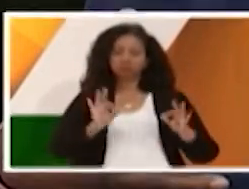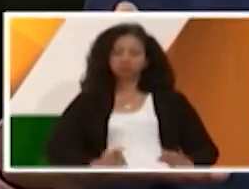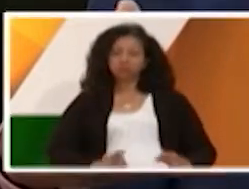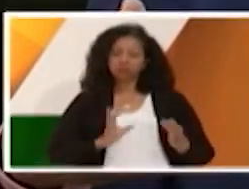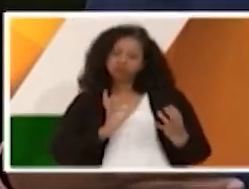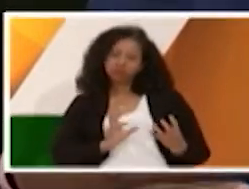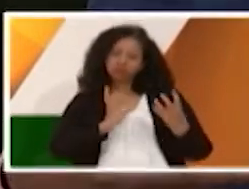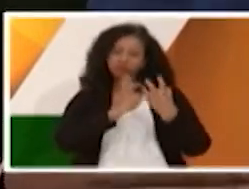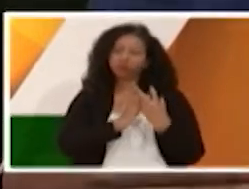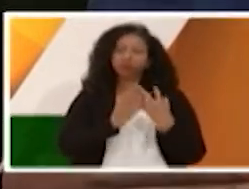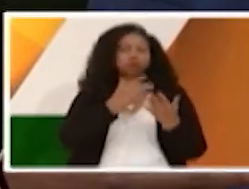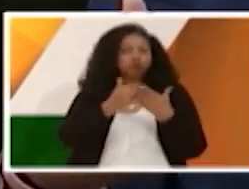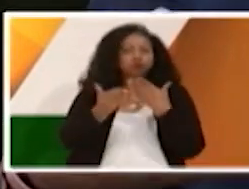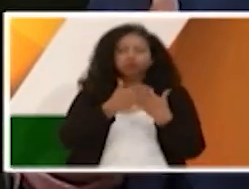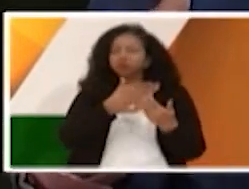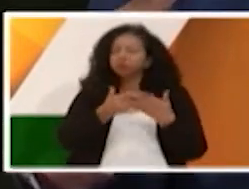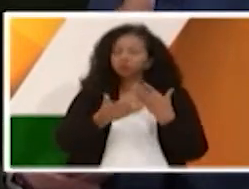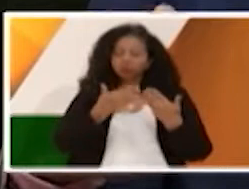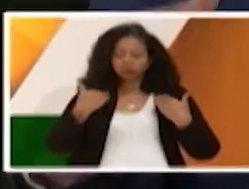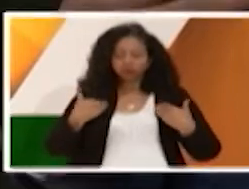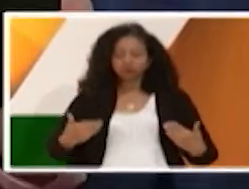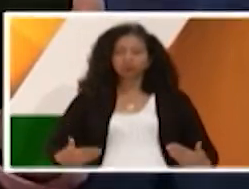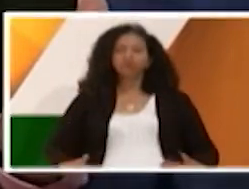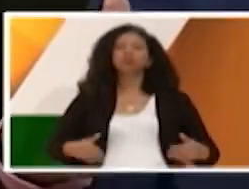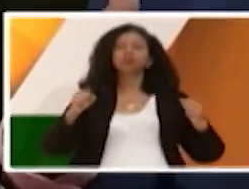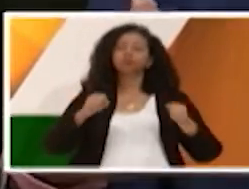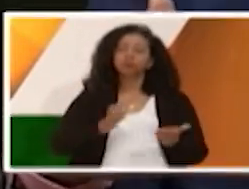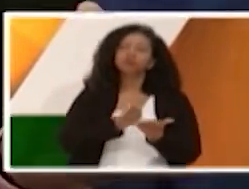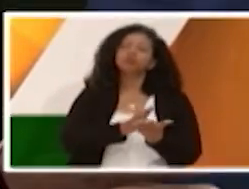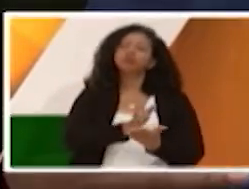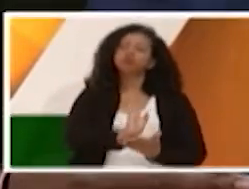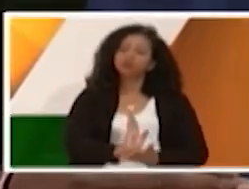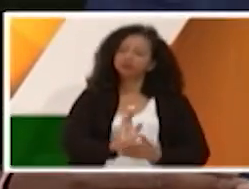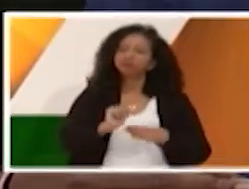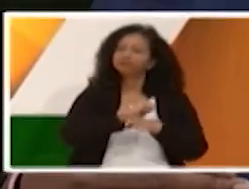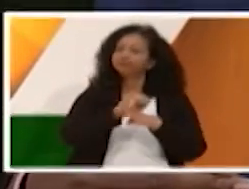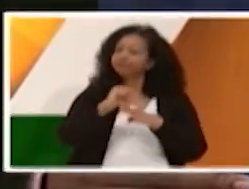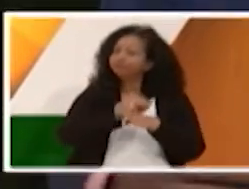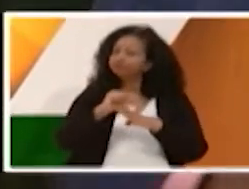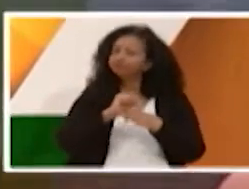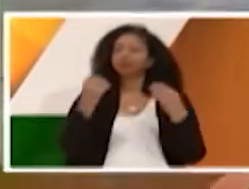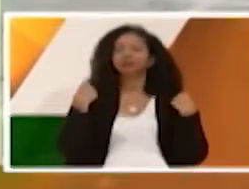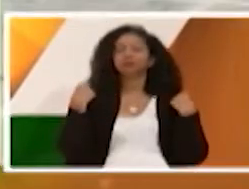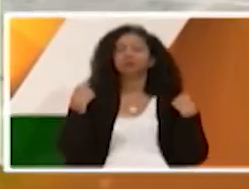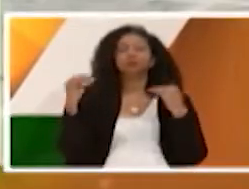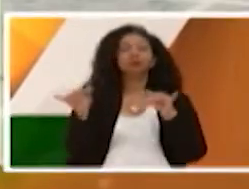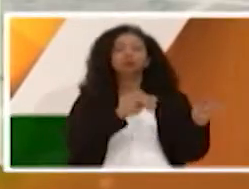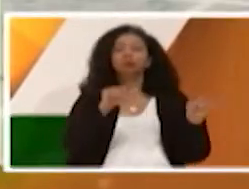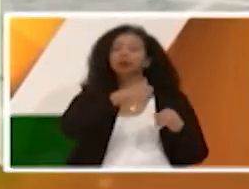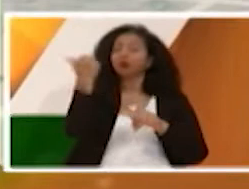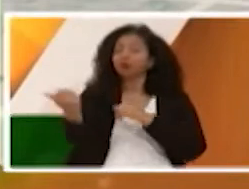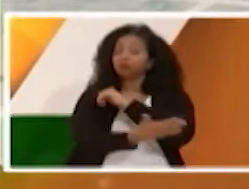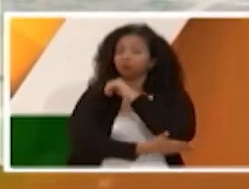condición física que usted tenga, usted tiene también el mismo derecho de practicar un deporte profesional, como lo hacen en países desarrollados, y eso